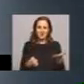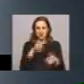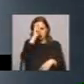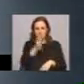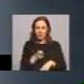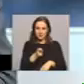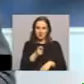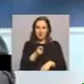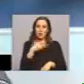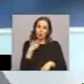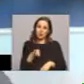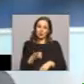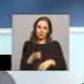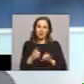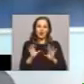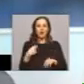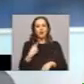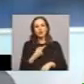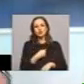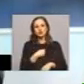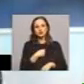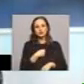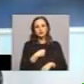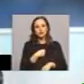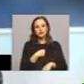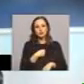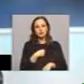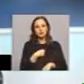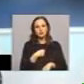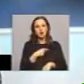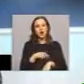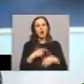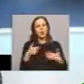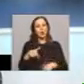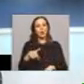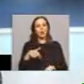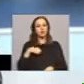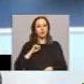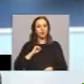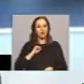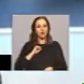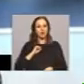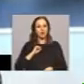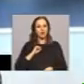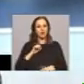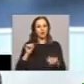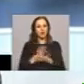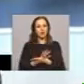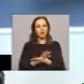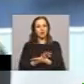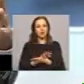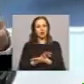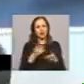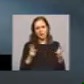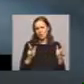¿no? Claro. Estamos en una... hoy en España tenemos un periodismo